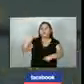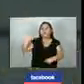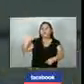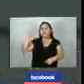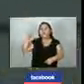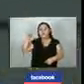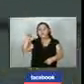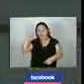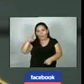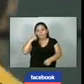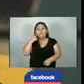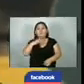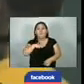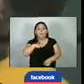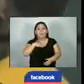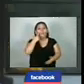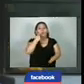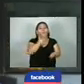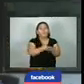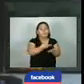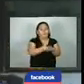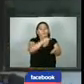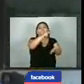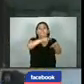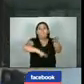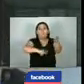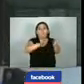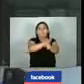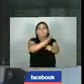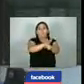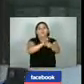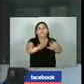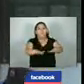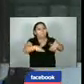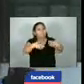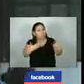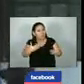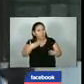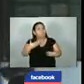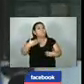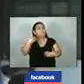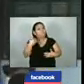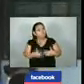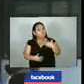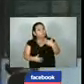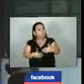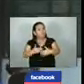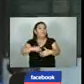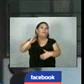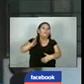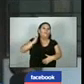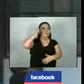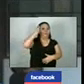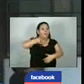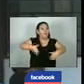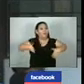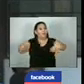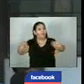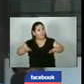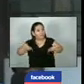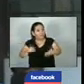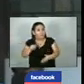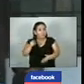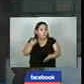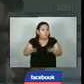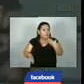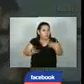los elementos probatorios son suficientes para continuar con el proceso hacia la etapa de vista pública, en la que se espera